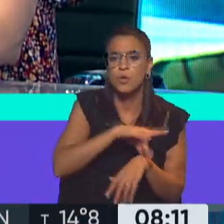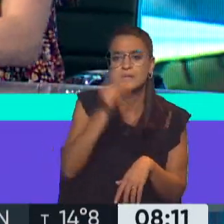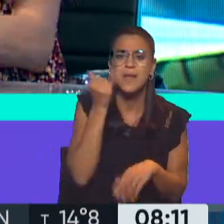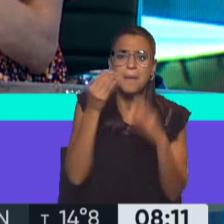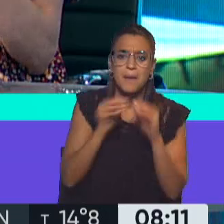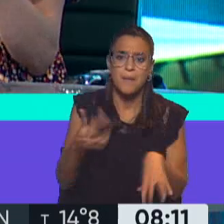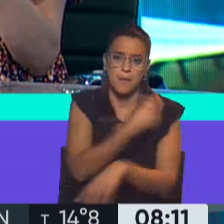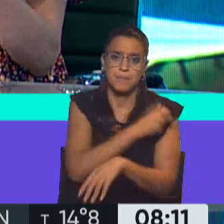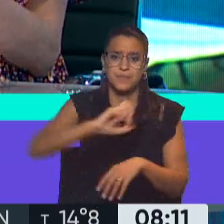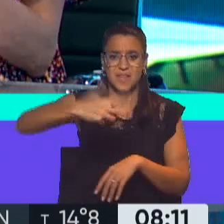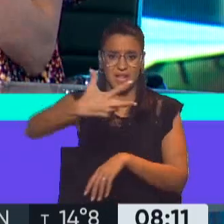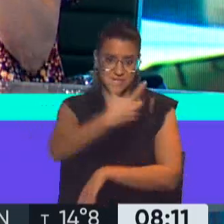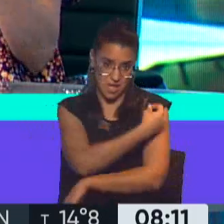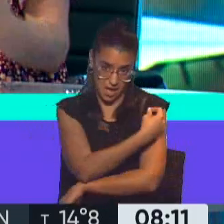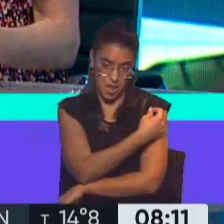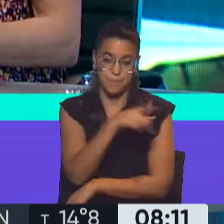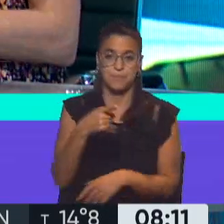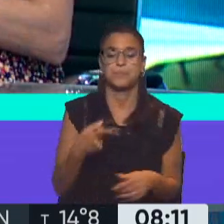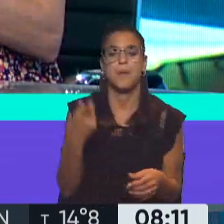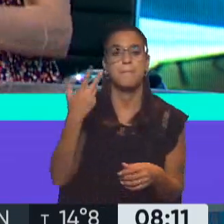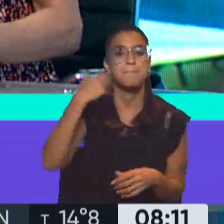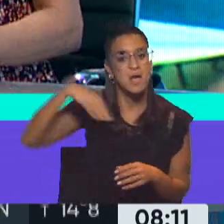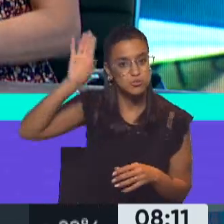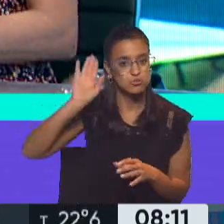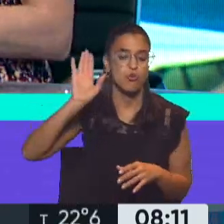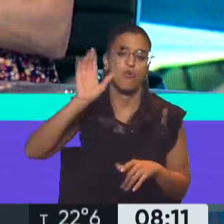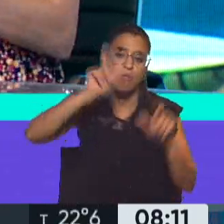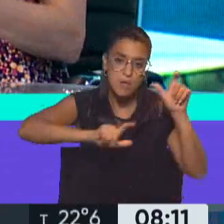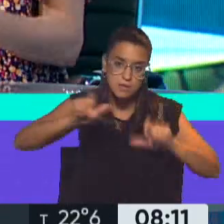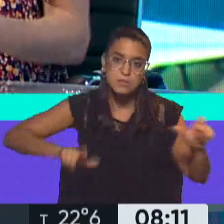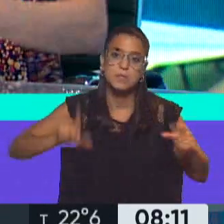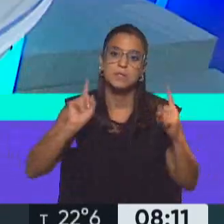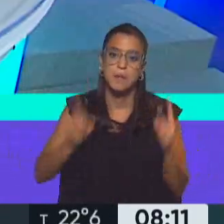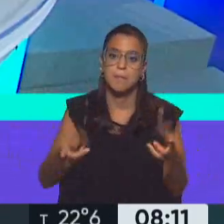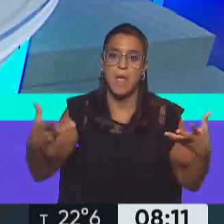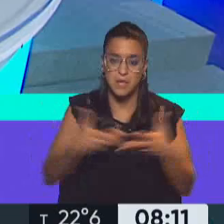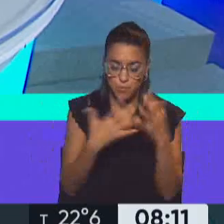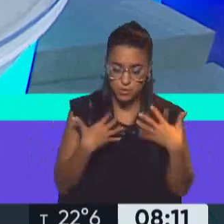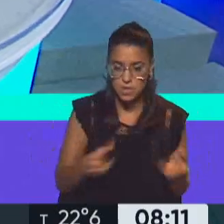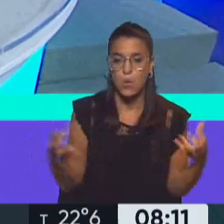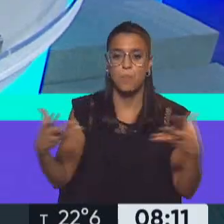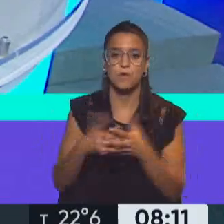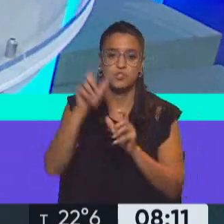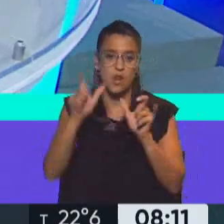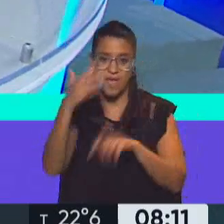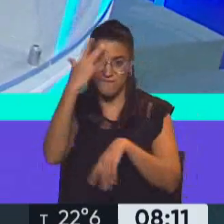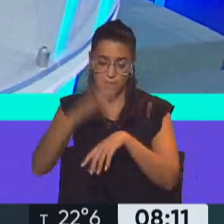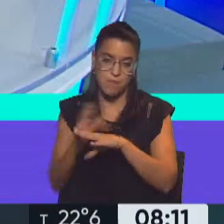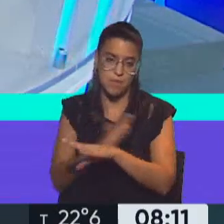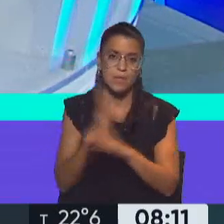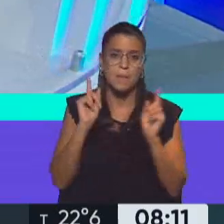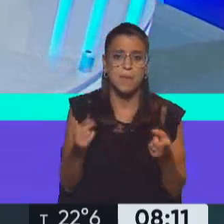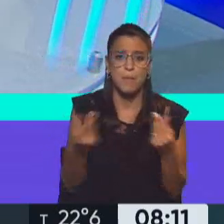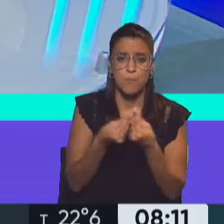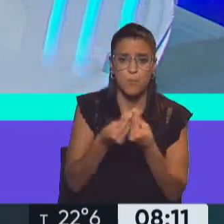la vacunación de la tercera dosis, adultos mayores, personas inmunocomprometidas. Y equipos de salud. Y equipos de salud, y también a muchos otros, que Exacto.